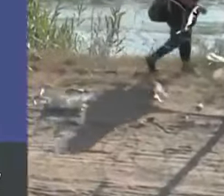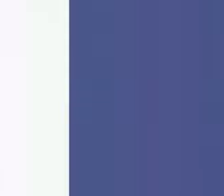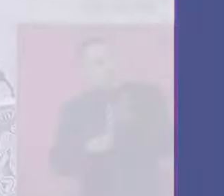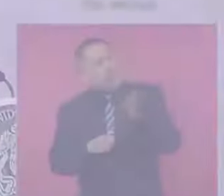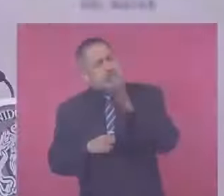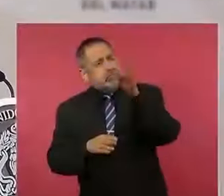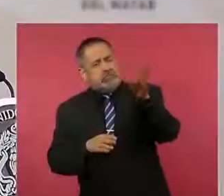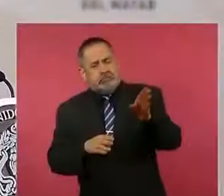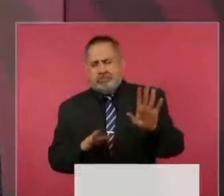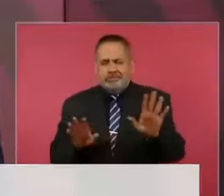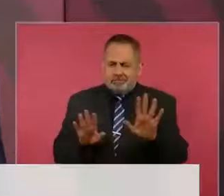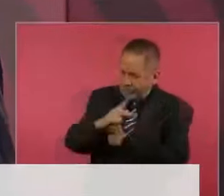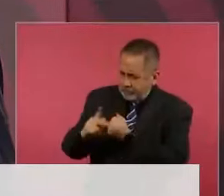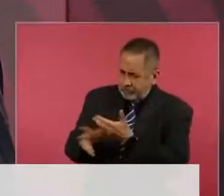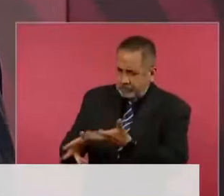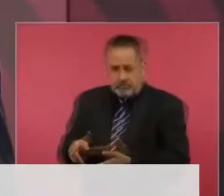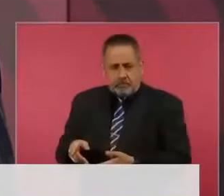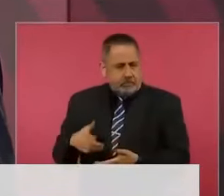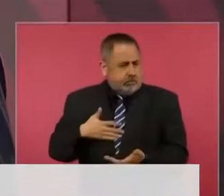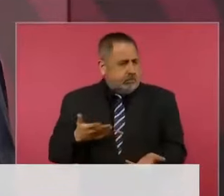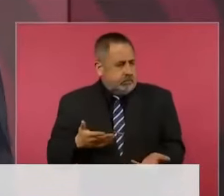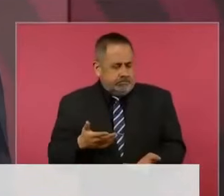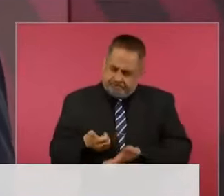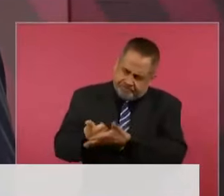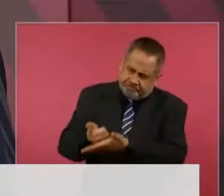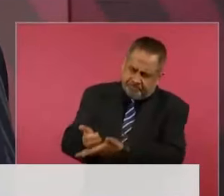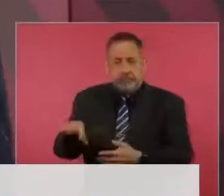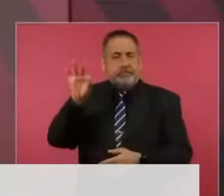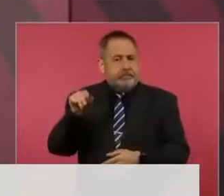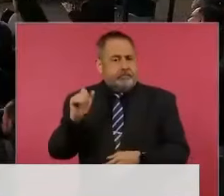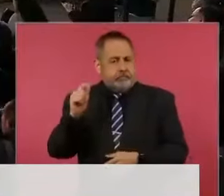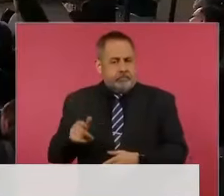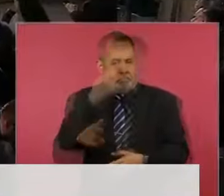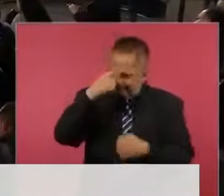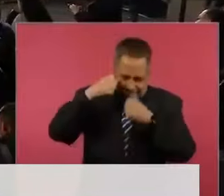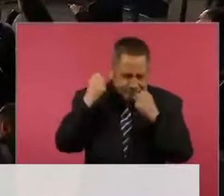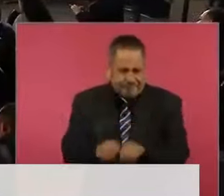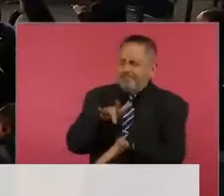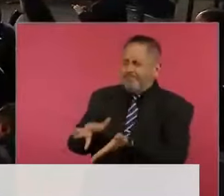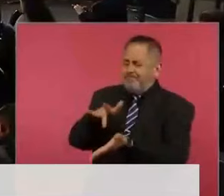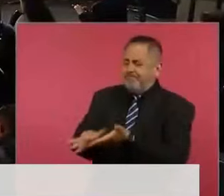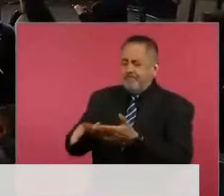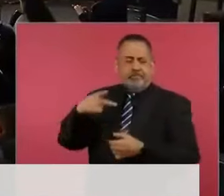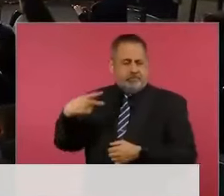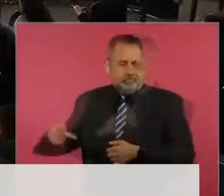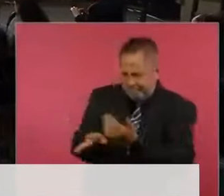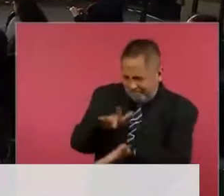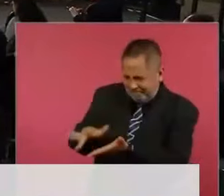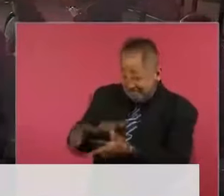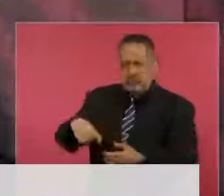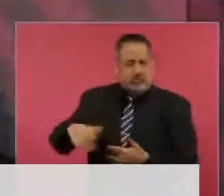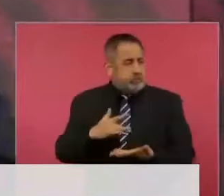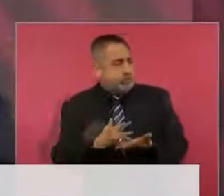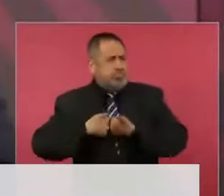recursos y nosotros estamos absolutamente seguros que si se apoya a la gente en sus lugares de origen